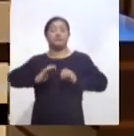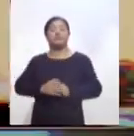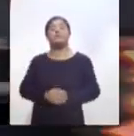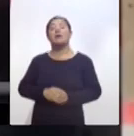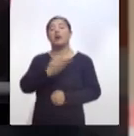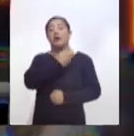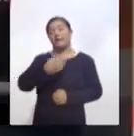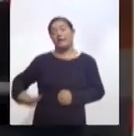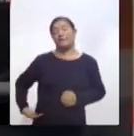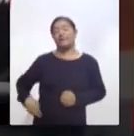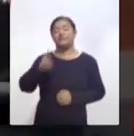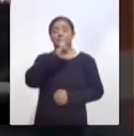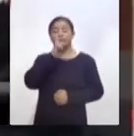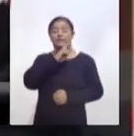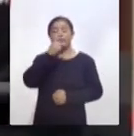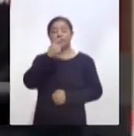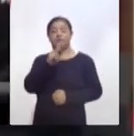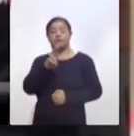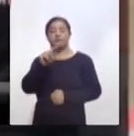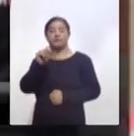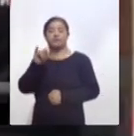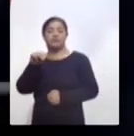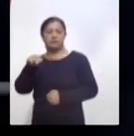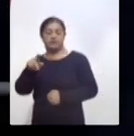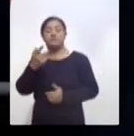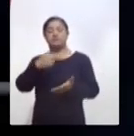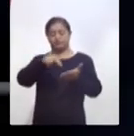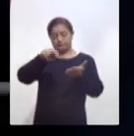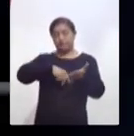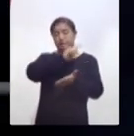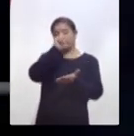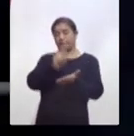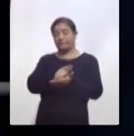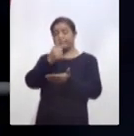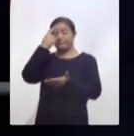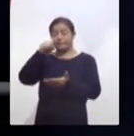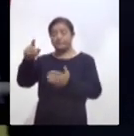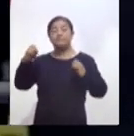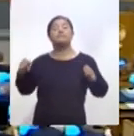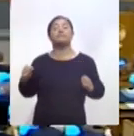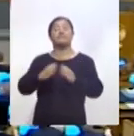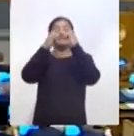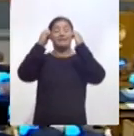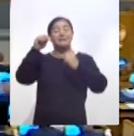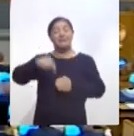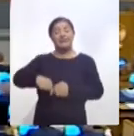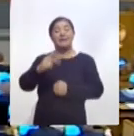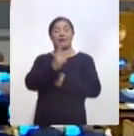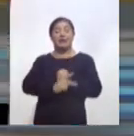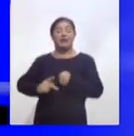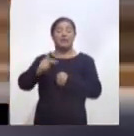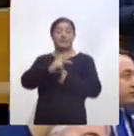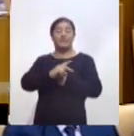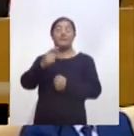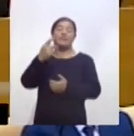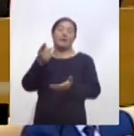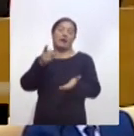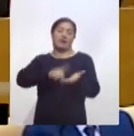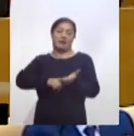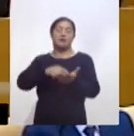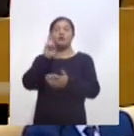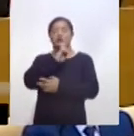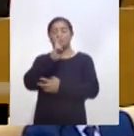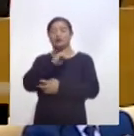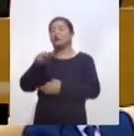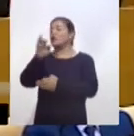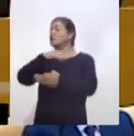ruso, Vladimir Putin, firmó la ley para autorizar al gobierno a introducir el estado de emergencia en el país, luego de que el documento fuera aprobado por